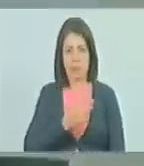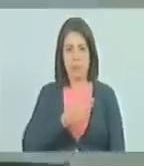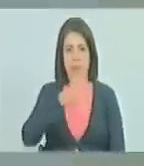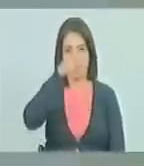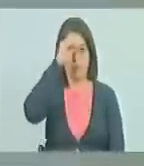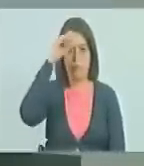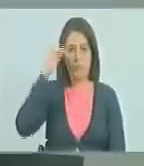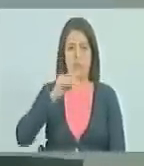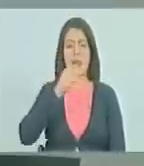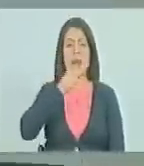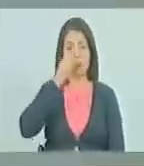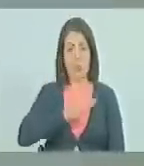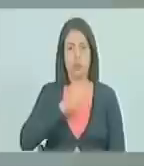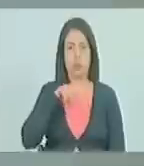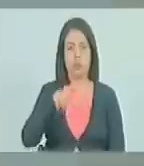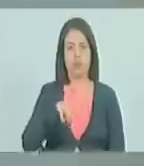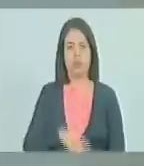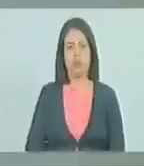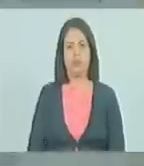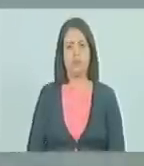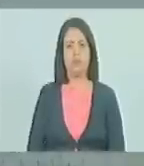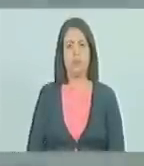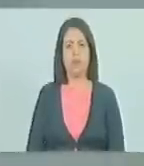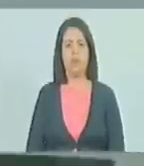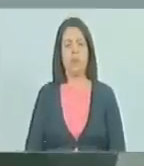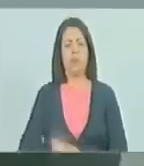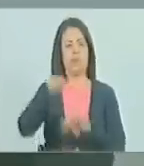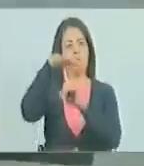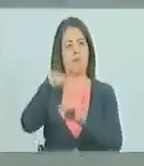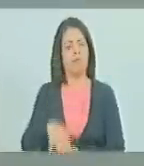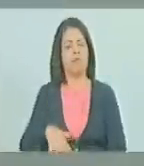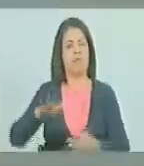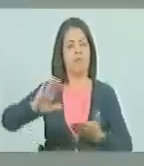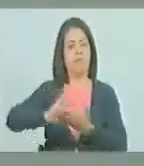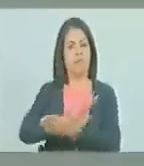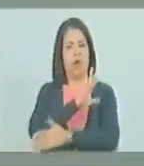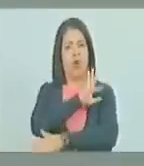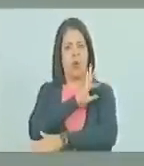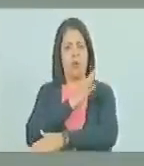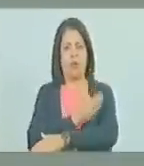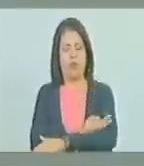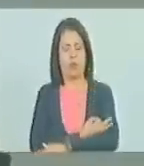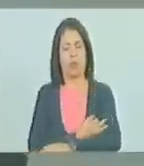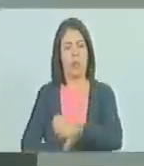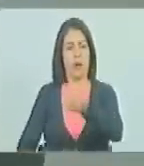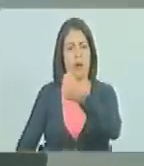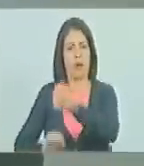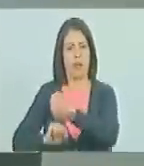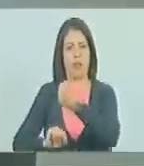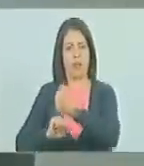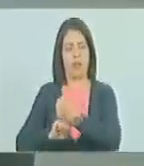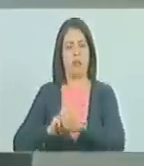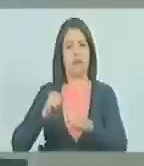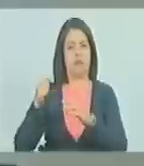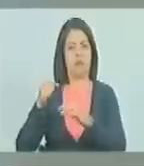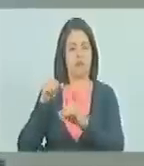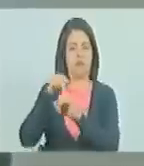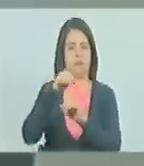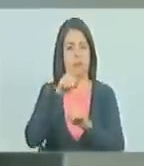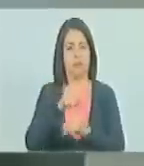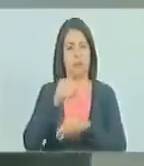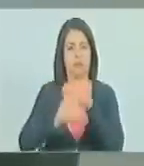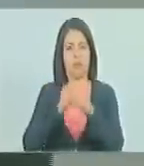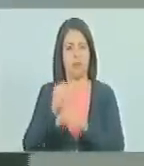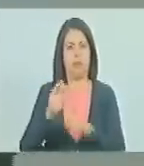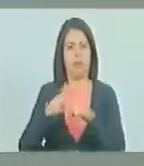Trump, ratificó que un régimen criminal se derrota con fuerza. Respalda la ruta del 233 y reafirma